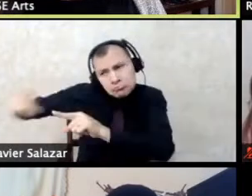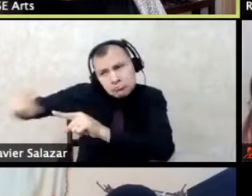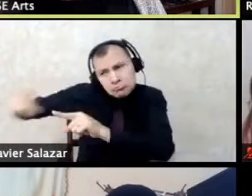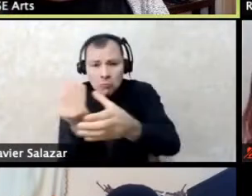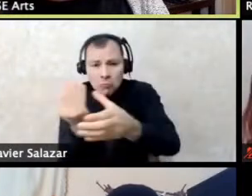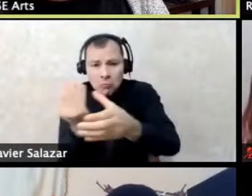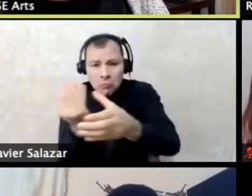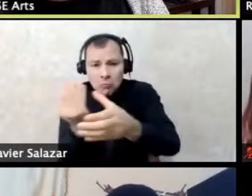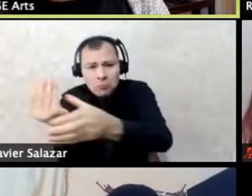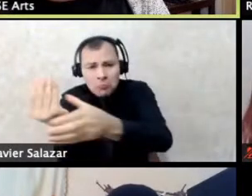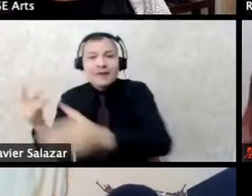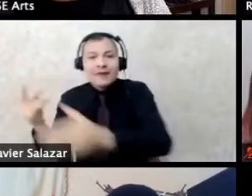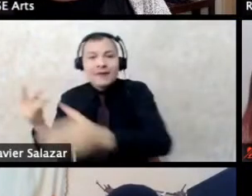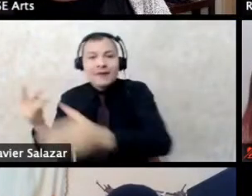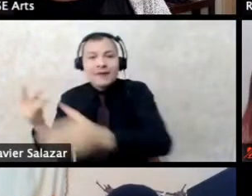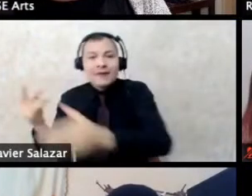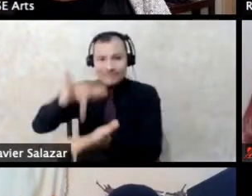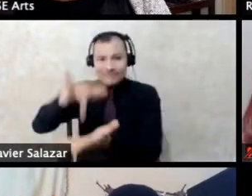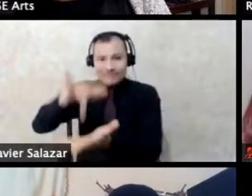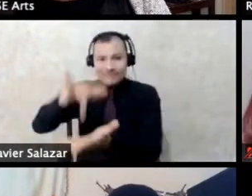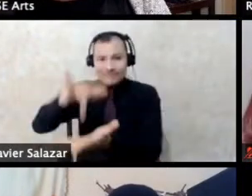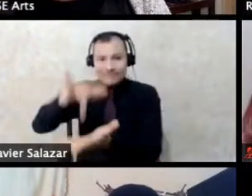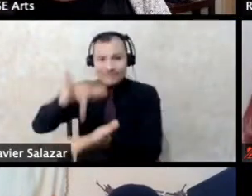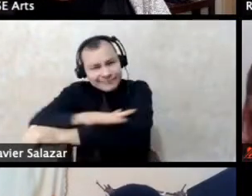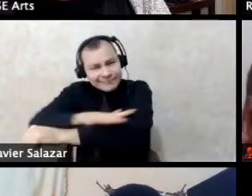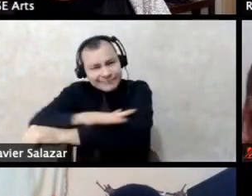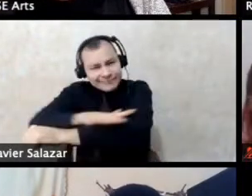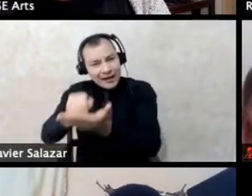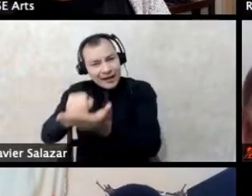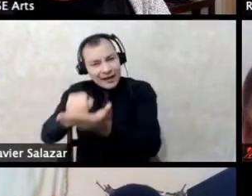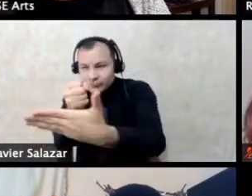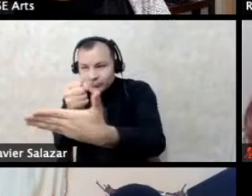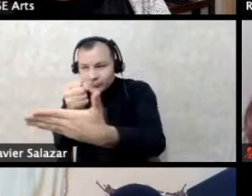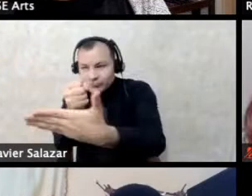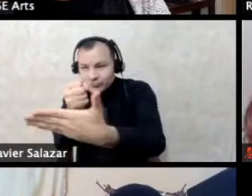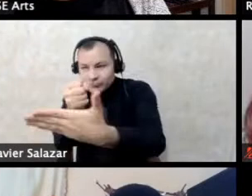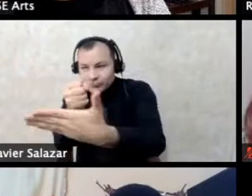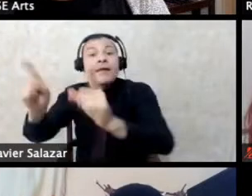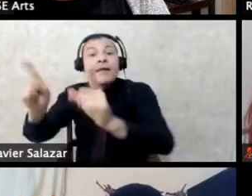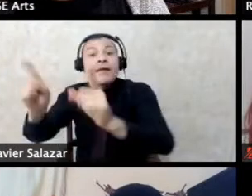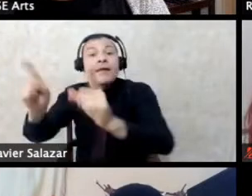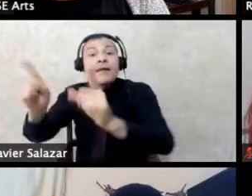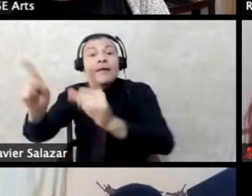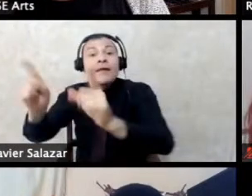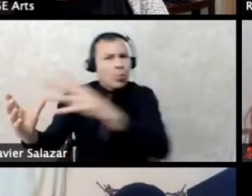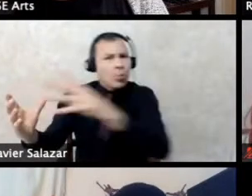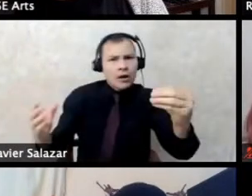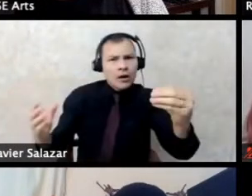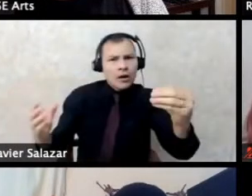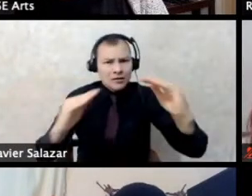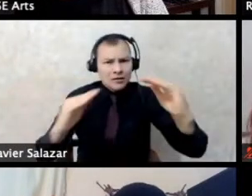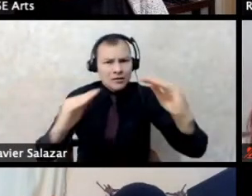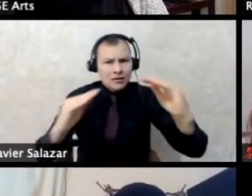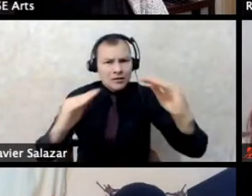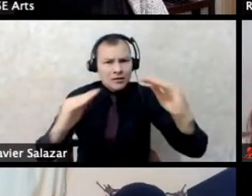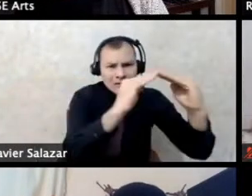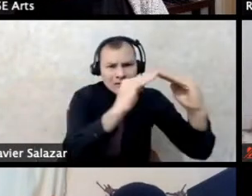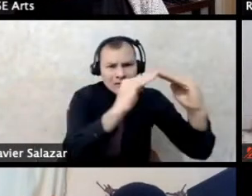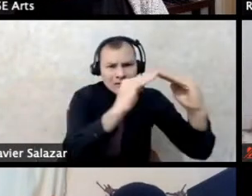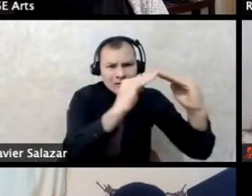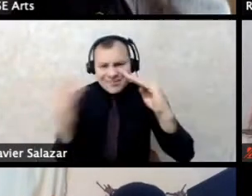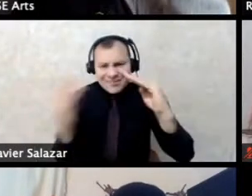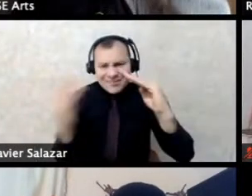And in 2014 we moved to Lebanon, where we continued our work, the same thing with refugee kids who are from a Syrian